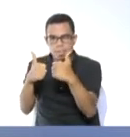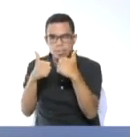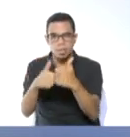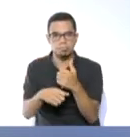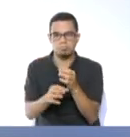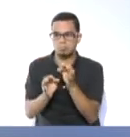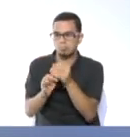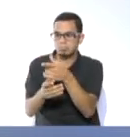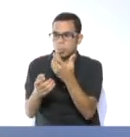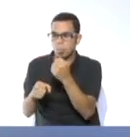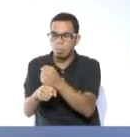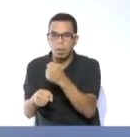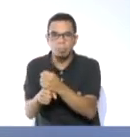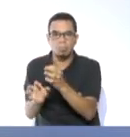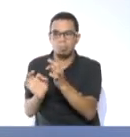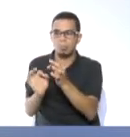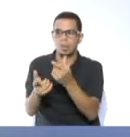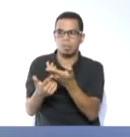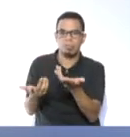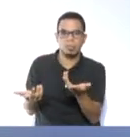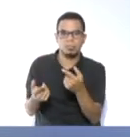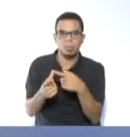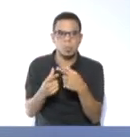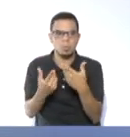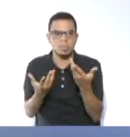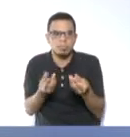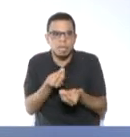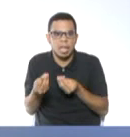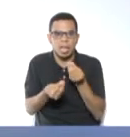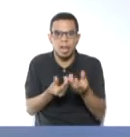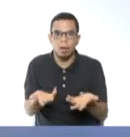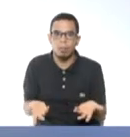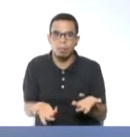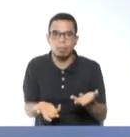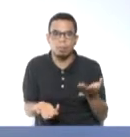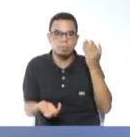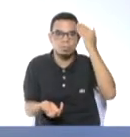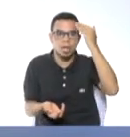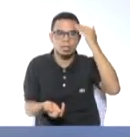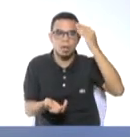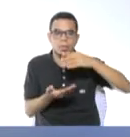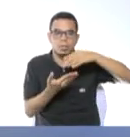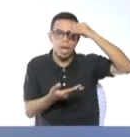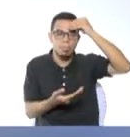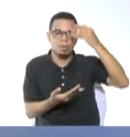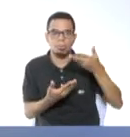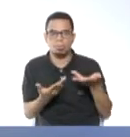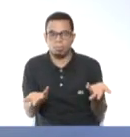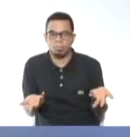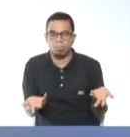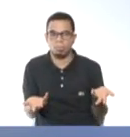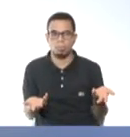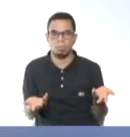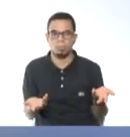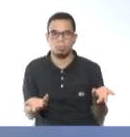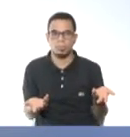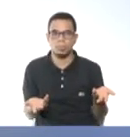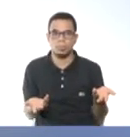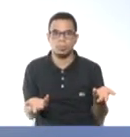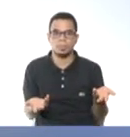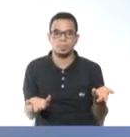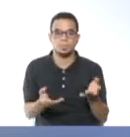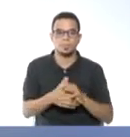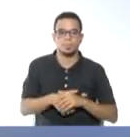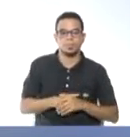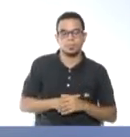impulsar, entonces sería fantasía, como Claro. decía nuestro ¿Y esto que está por aquí? pensamiento robinsoniano. ¿Y esto que está por aquí,